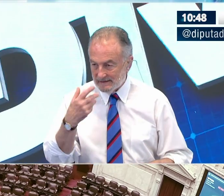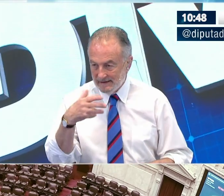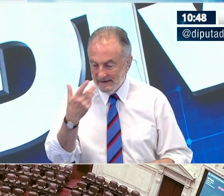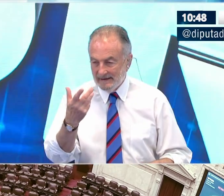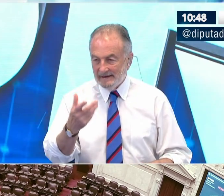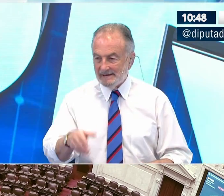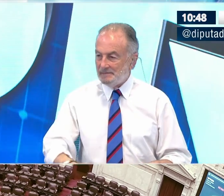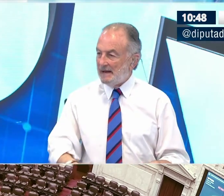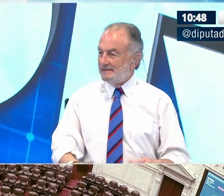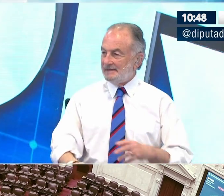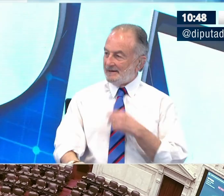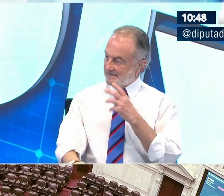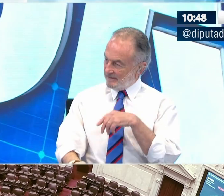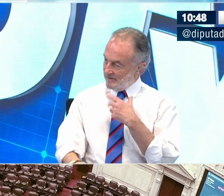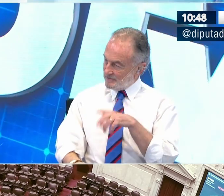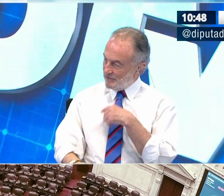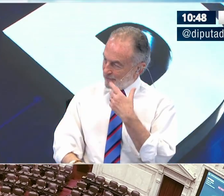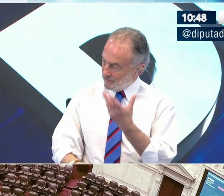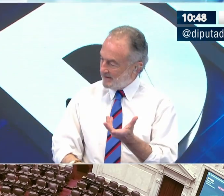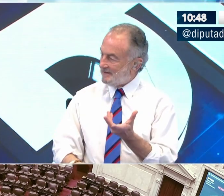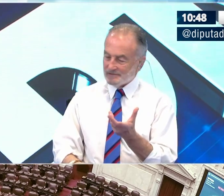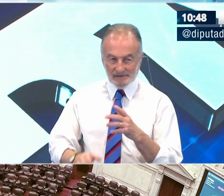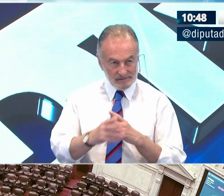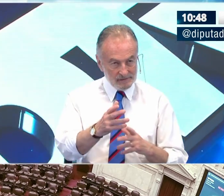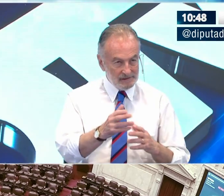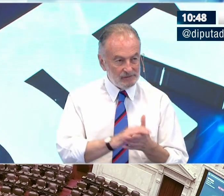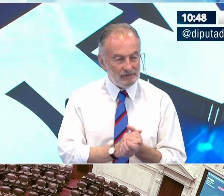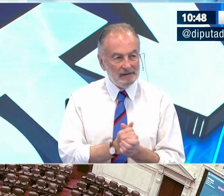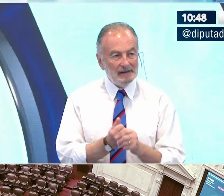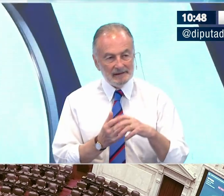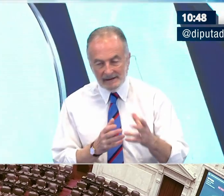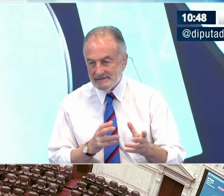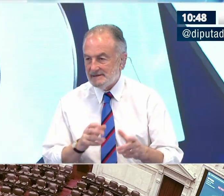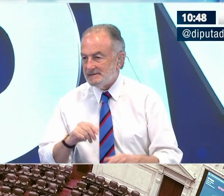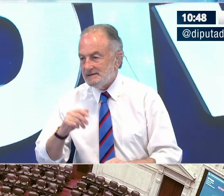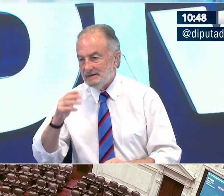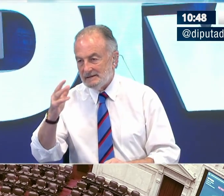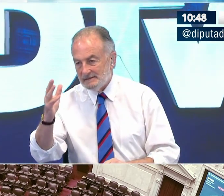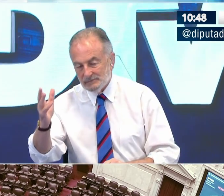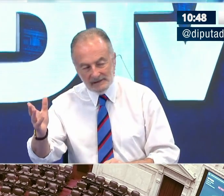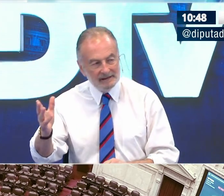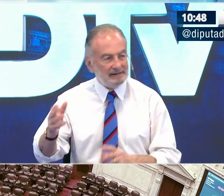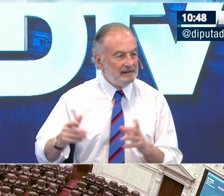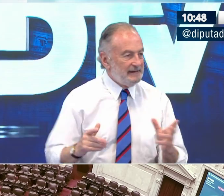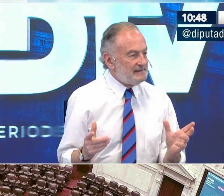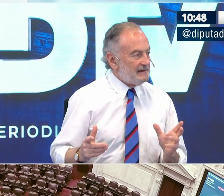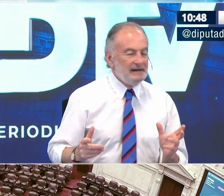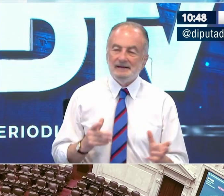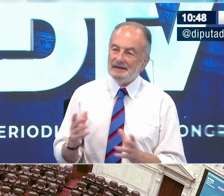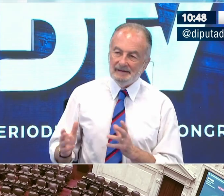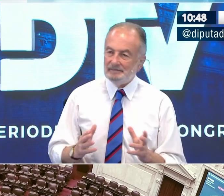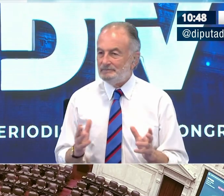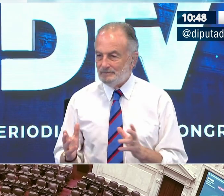en la semántica, desafíos en los contenidos. Ahí lo estaba viendo a Iglesias y a la diputada. Es decir,